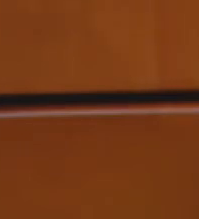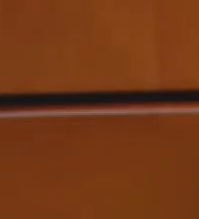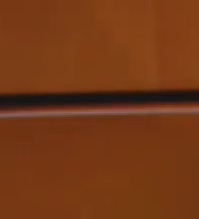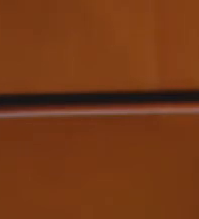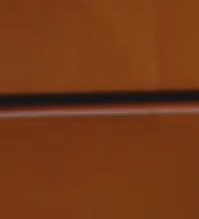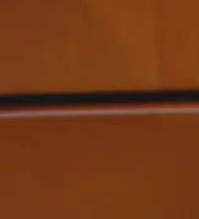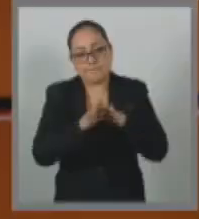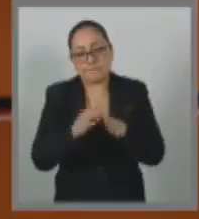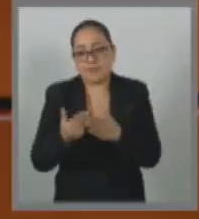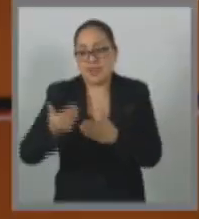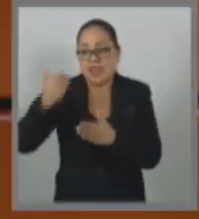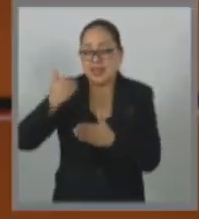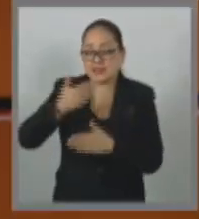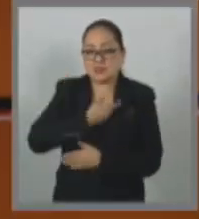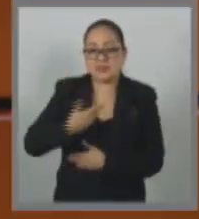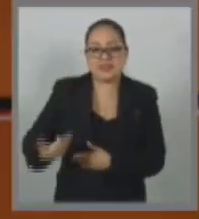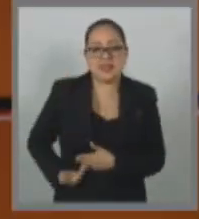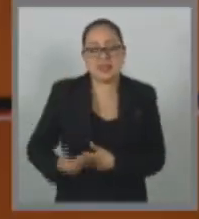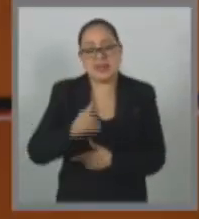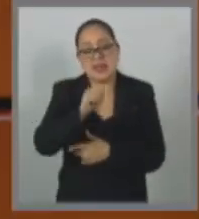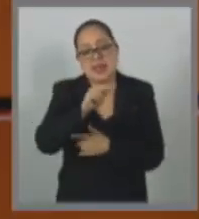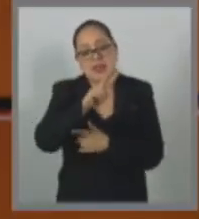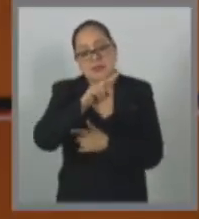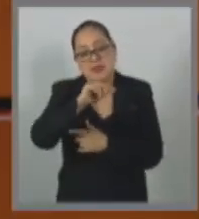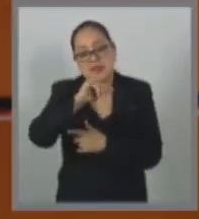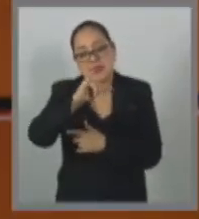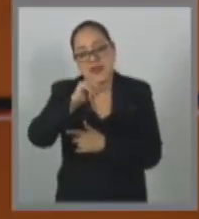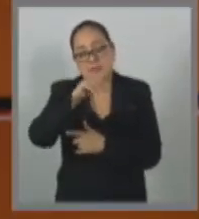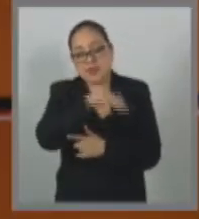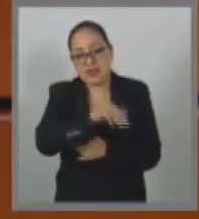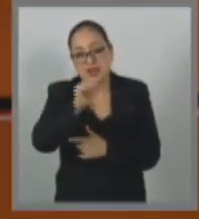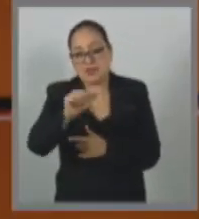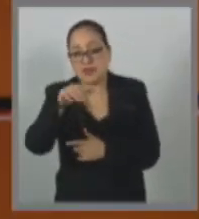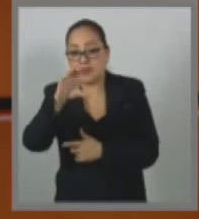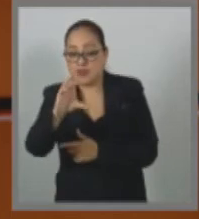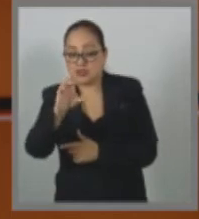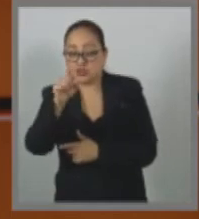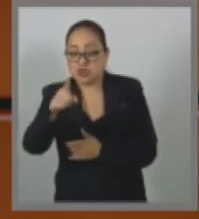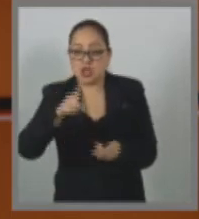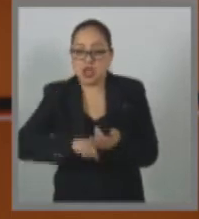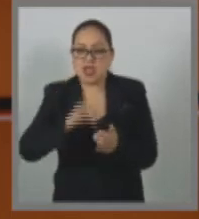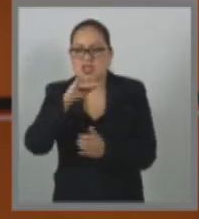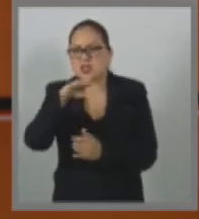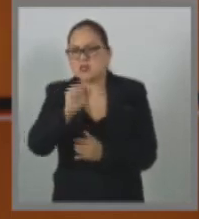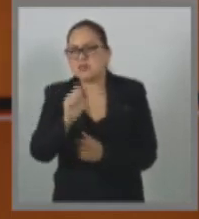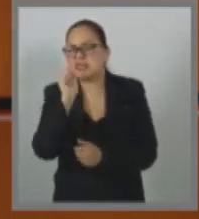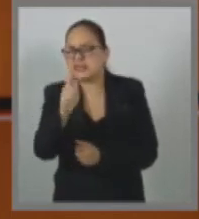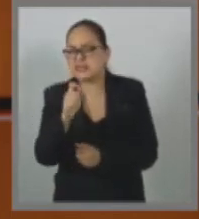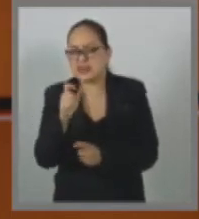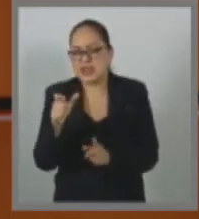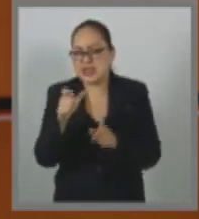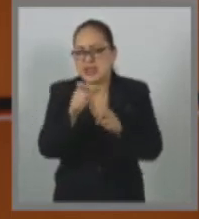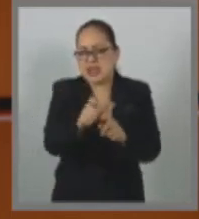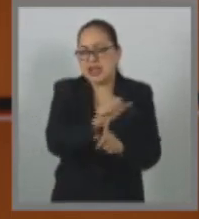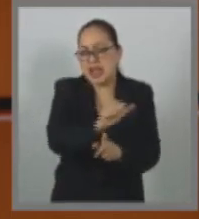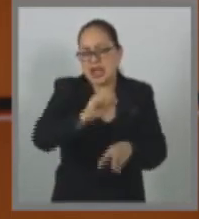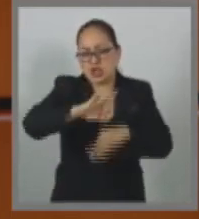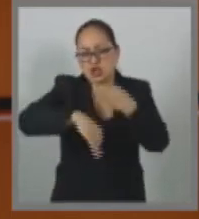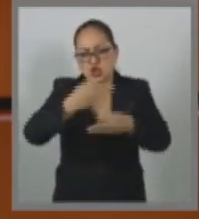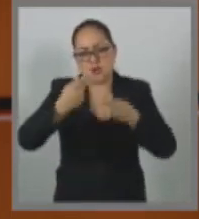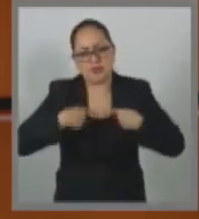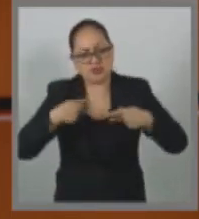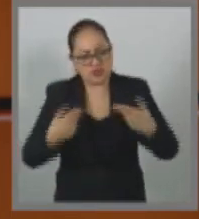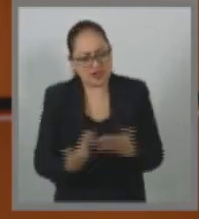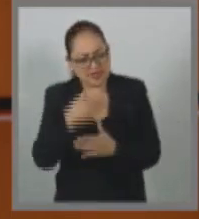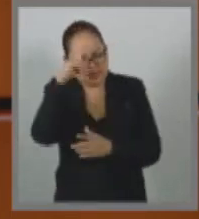el presidente Ávila Camacho vislumbró al IMSS como un instituto que pudiera cobijar, y lo cito, a todos los mexicanos